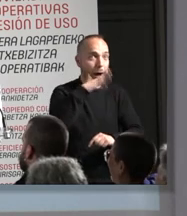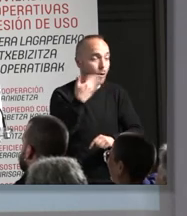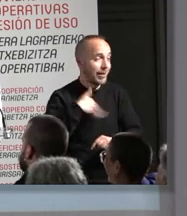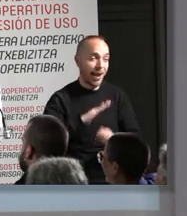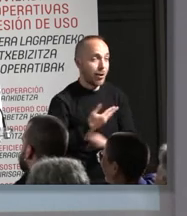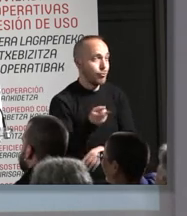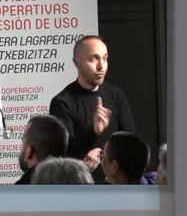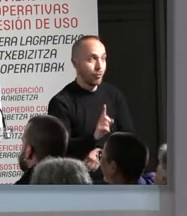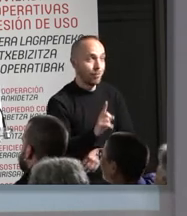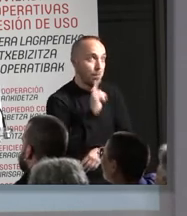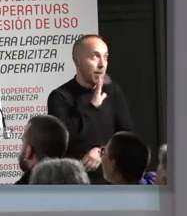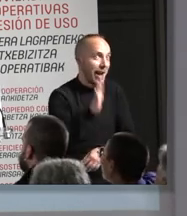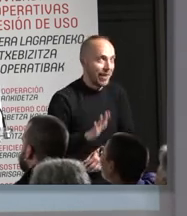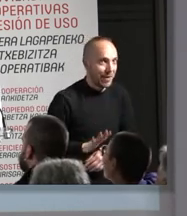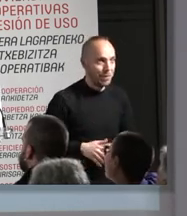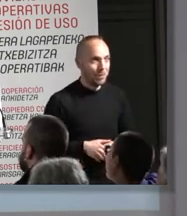Bueno.